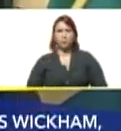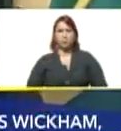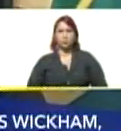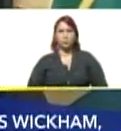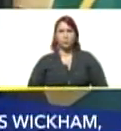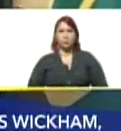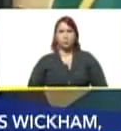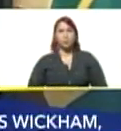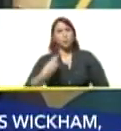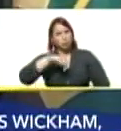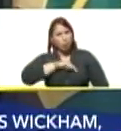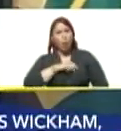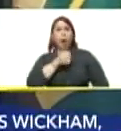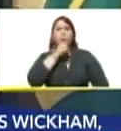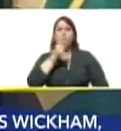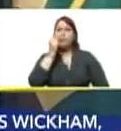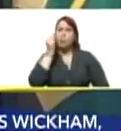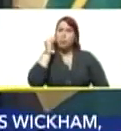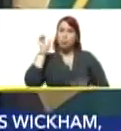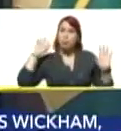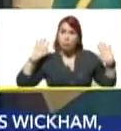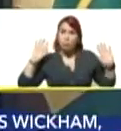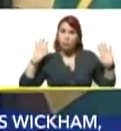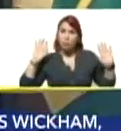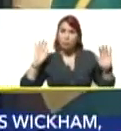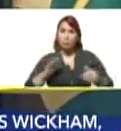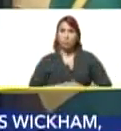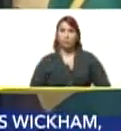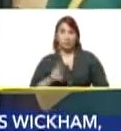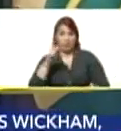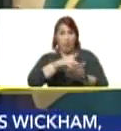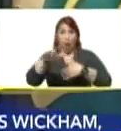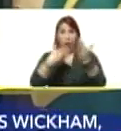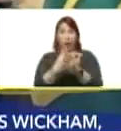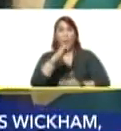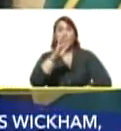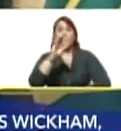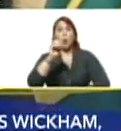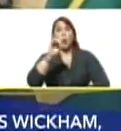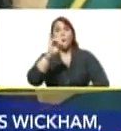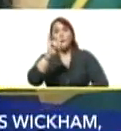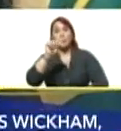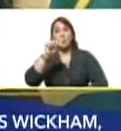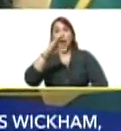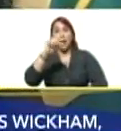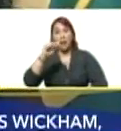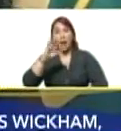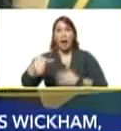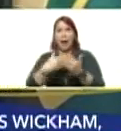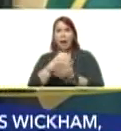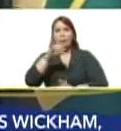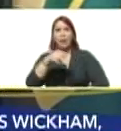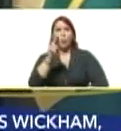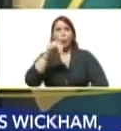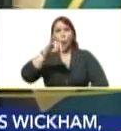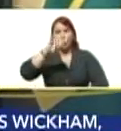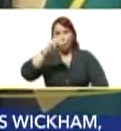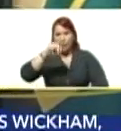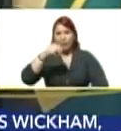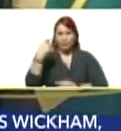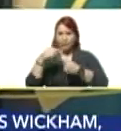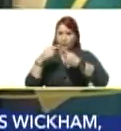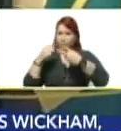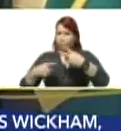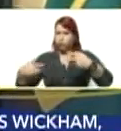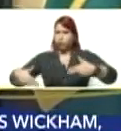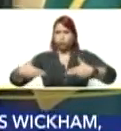Y si nuestros abuelos llegaron hasta Boyacá, hasta Junín, hasta Pichincha, Bomboná,